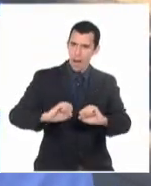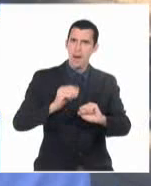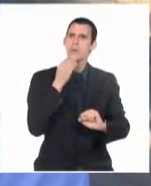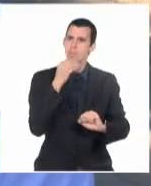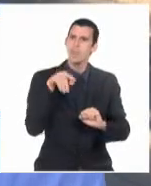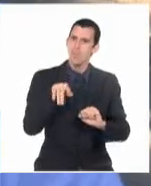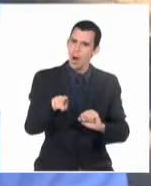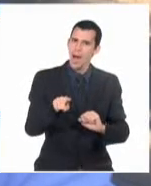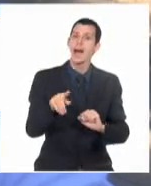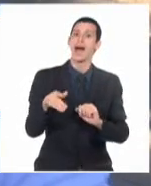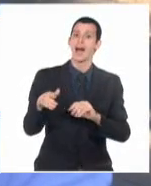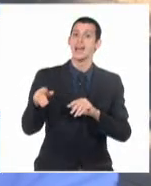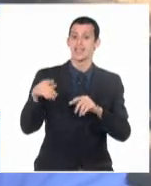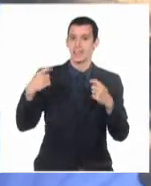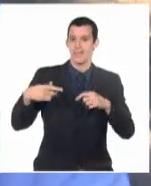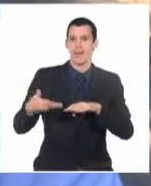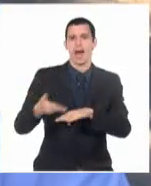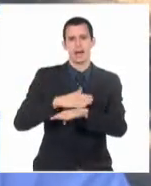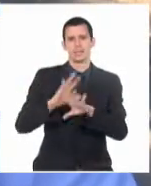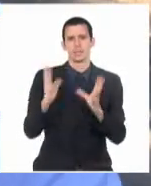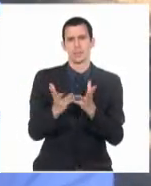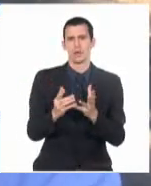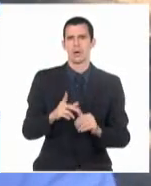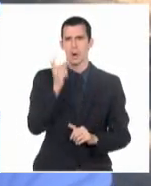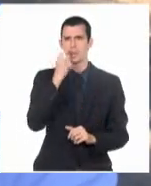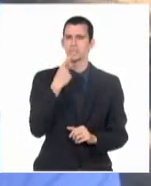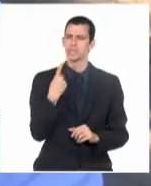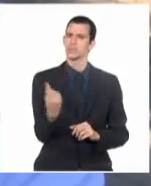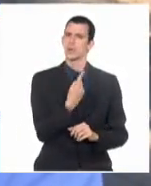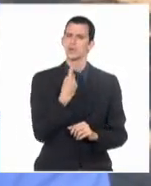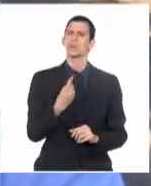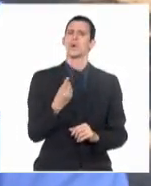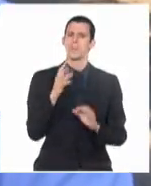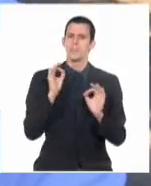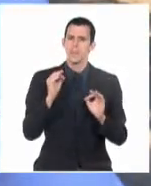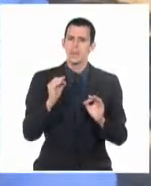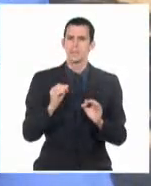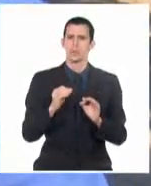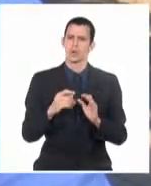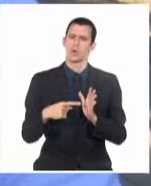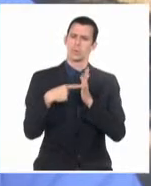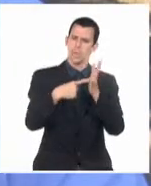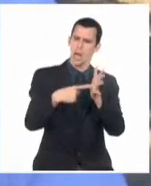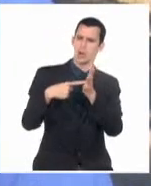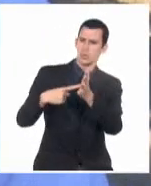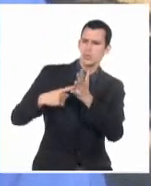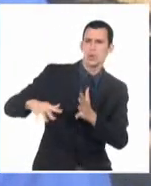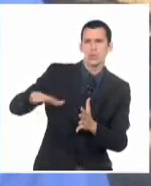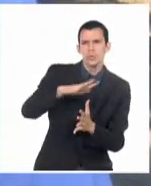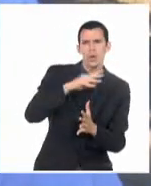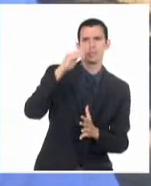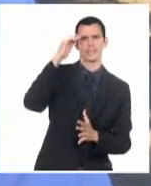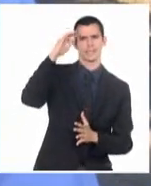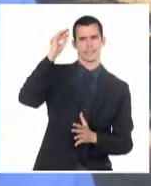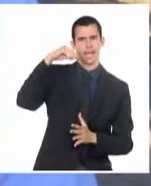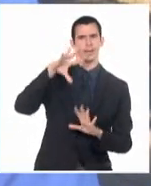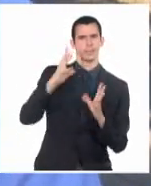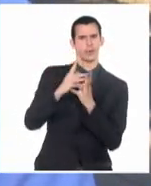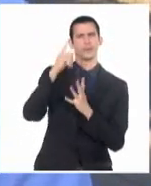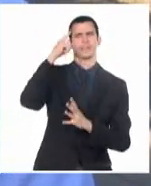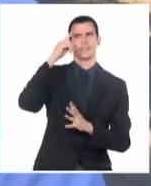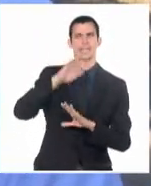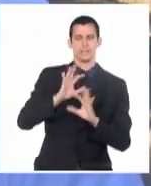y es algo importante como resultado de que las personas tomen terapia y por supuesto estén indetectables, se mantienen sanos y